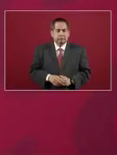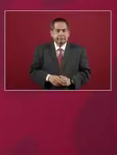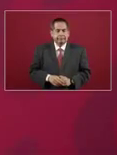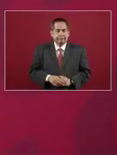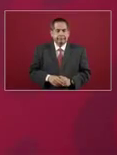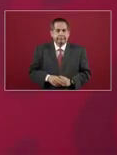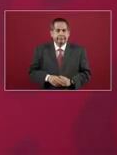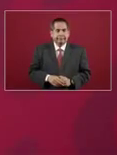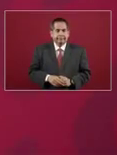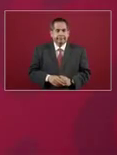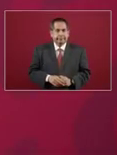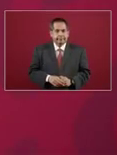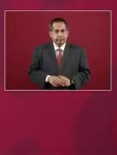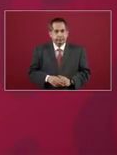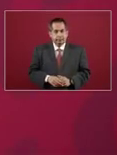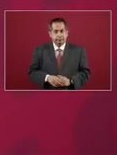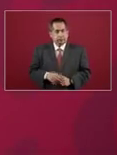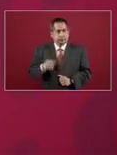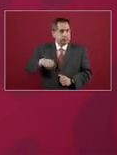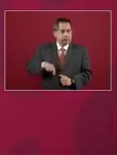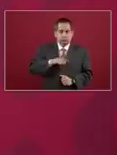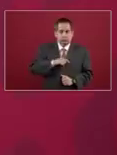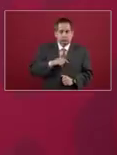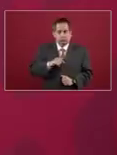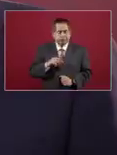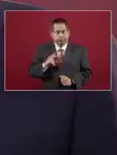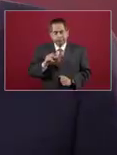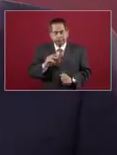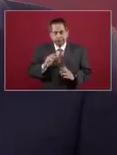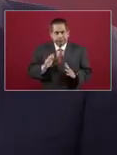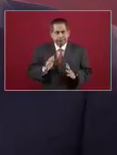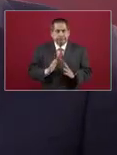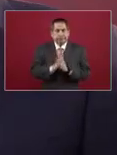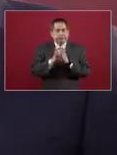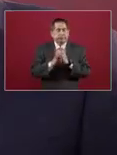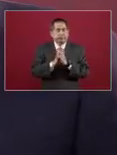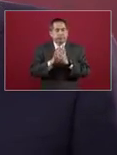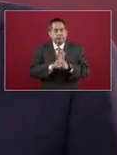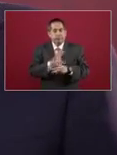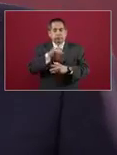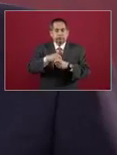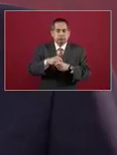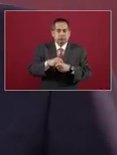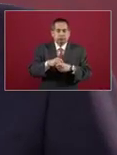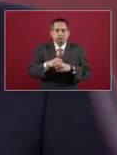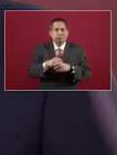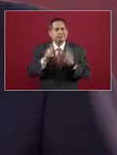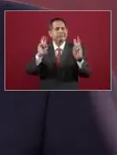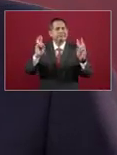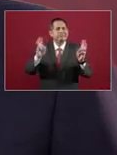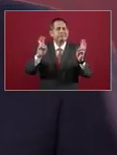No vamos a participar en ninguna guerra comercial.